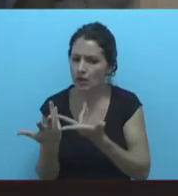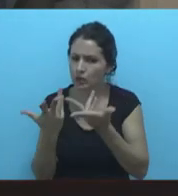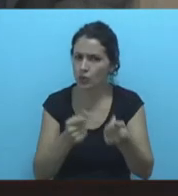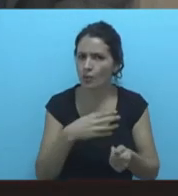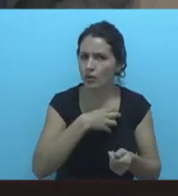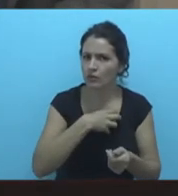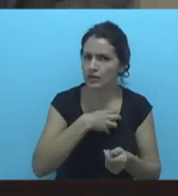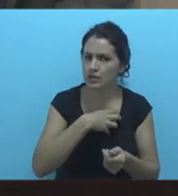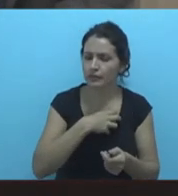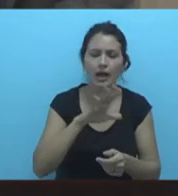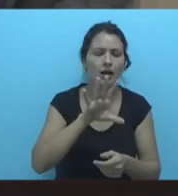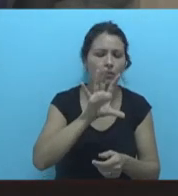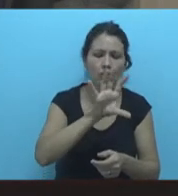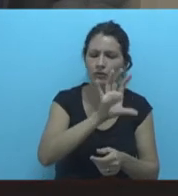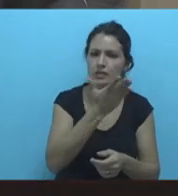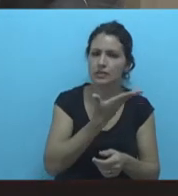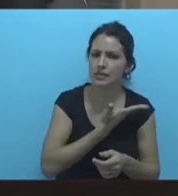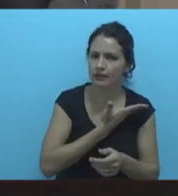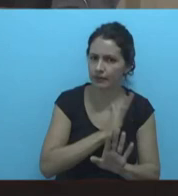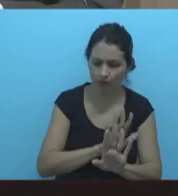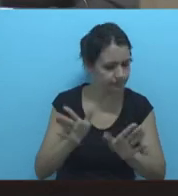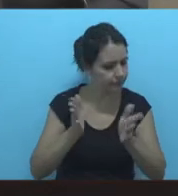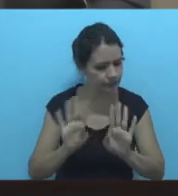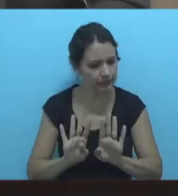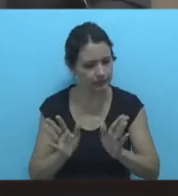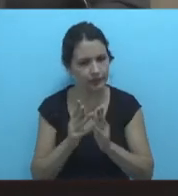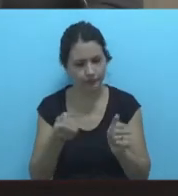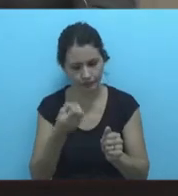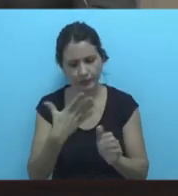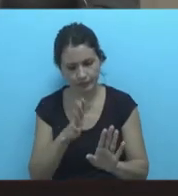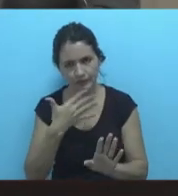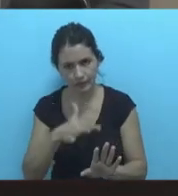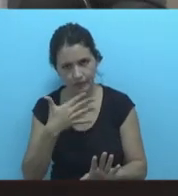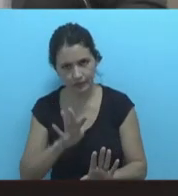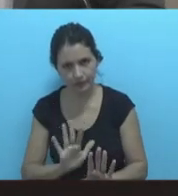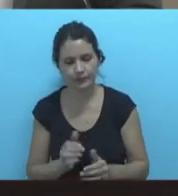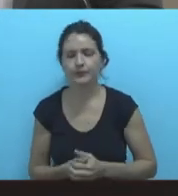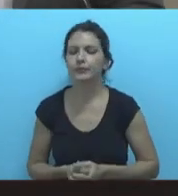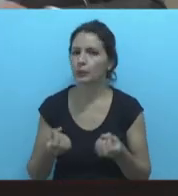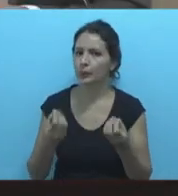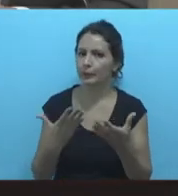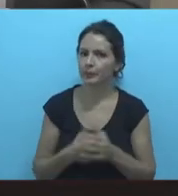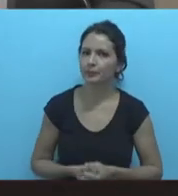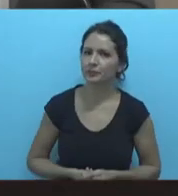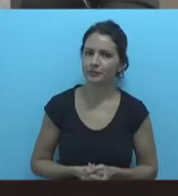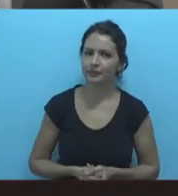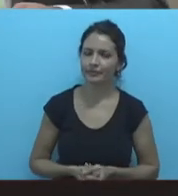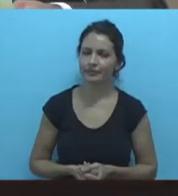Fe al dictar sentencia del máximo tribunal. Correcto. ¿Está correcto? Sí,